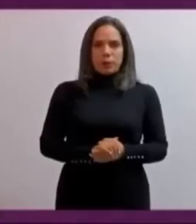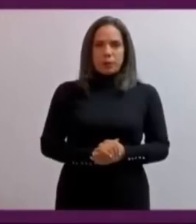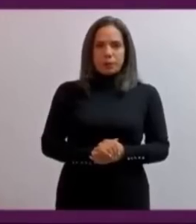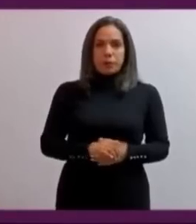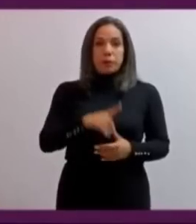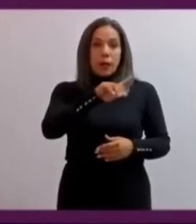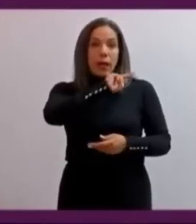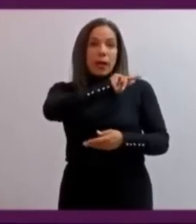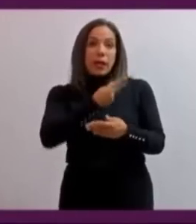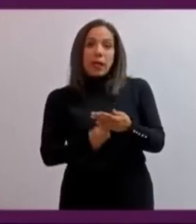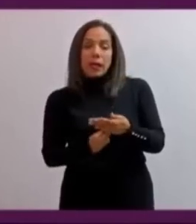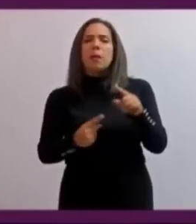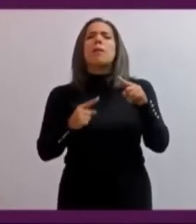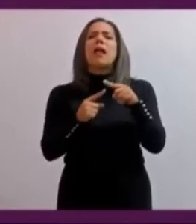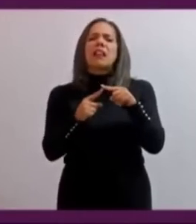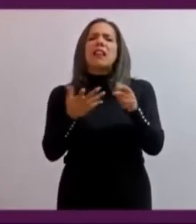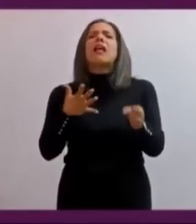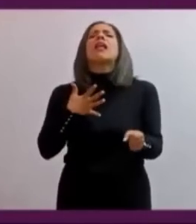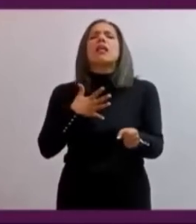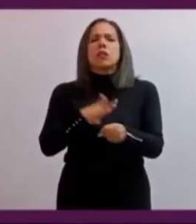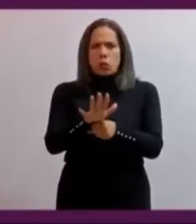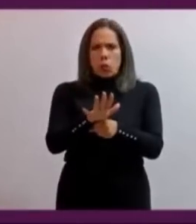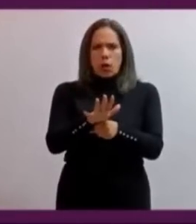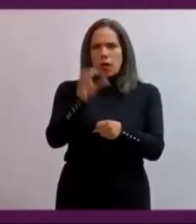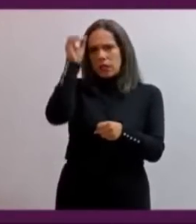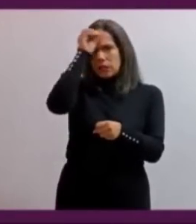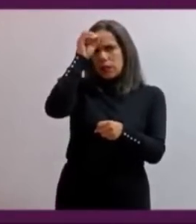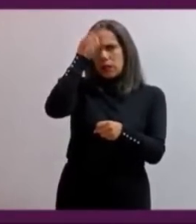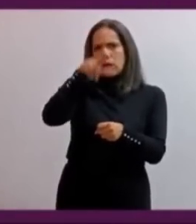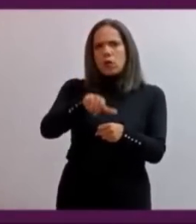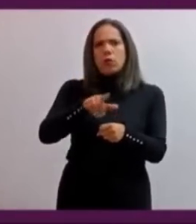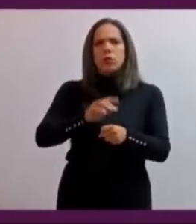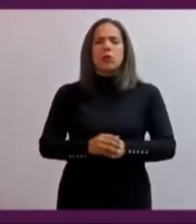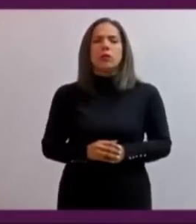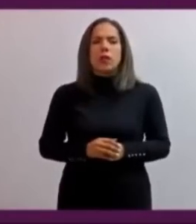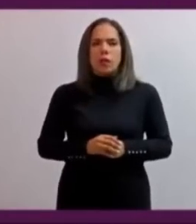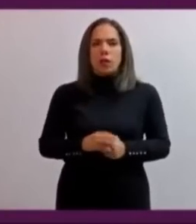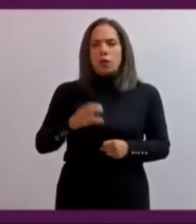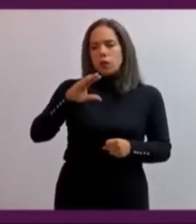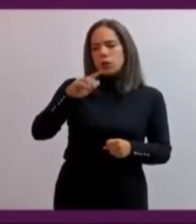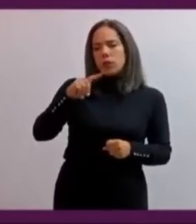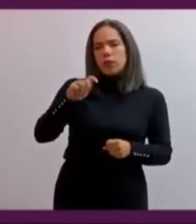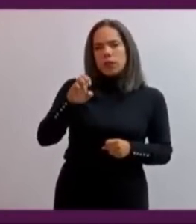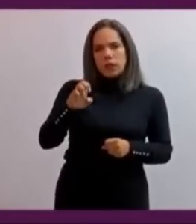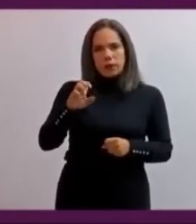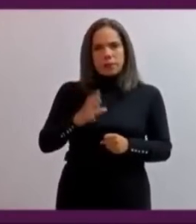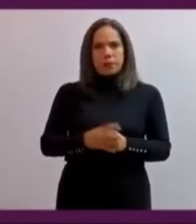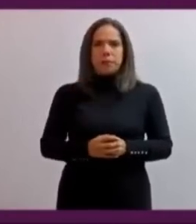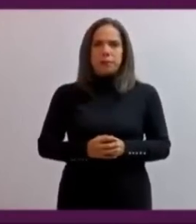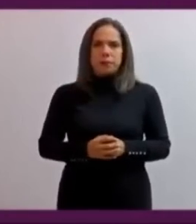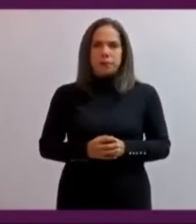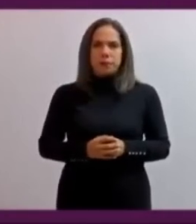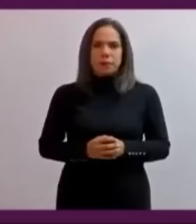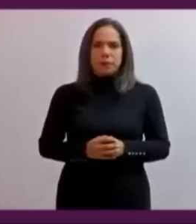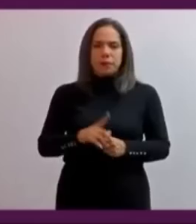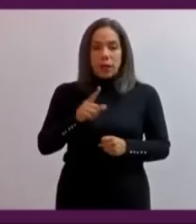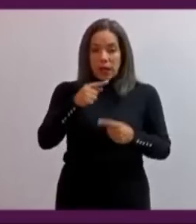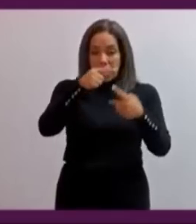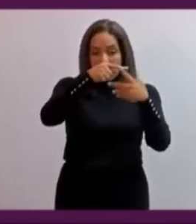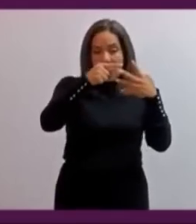de estudios al Consejo Técnico Escolar? O sea, y yo pienso que podríamos hablar aquí de dos